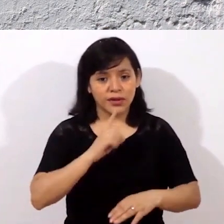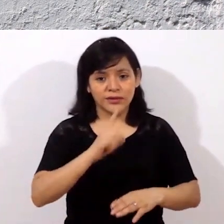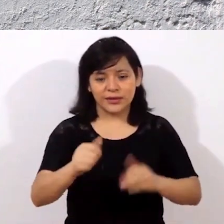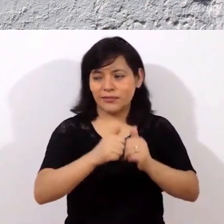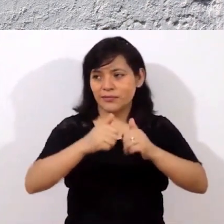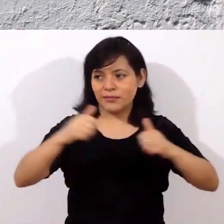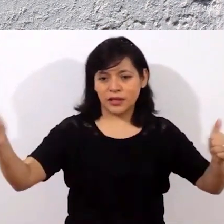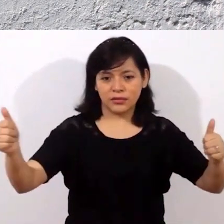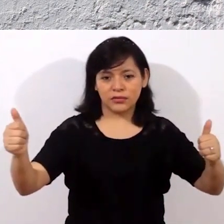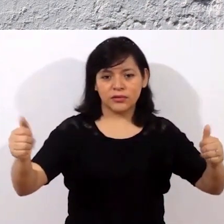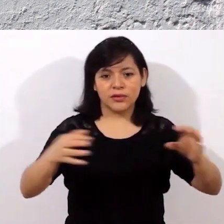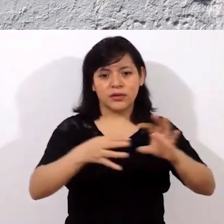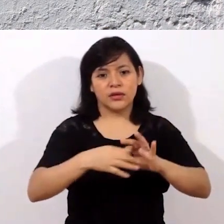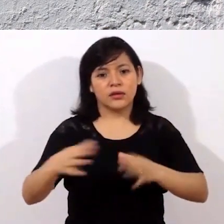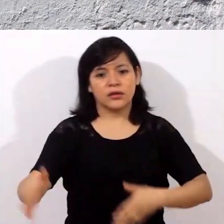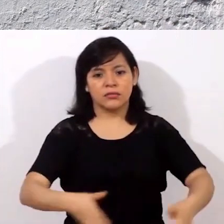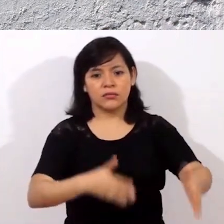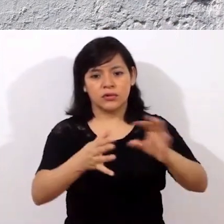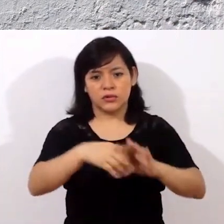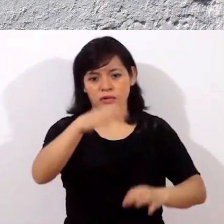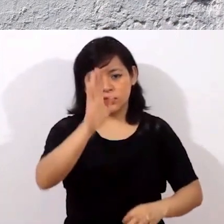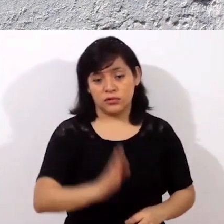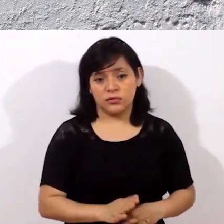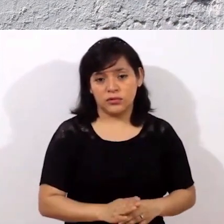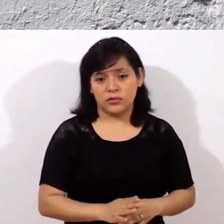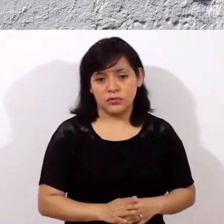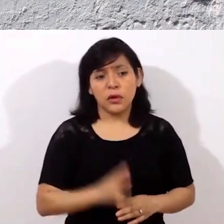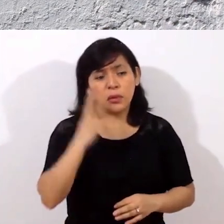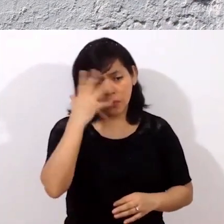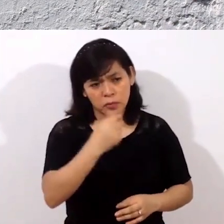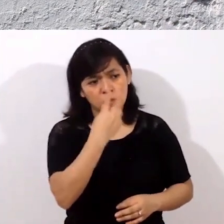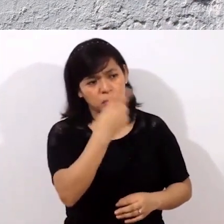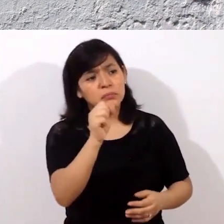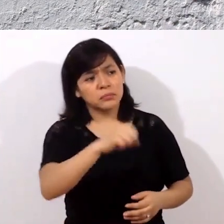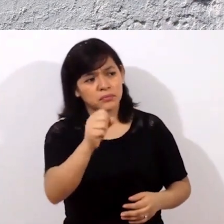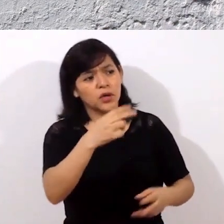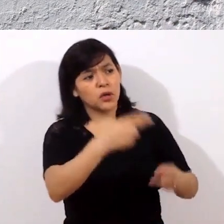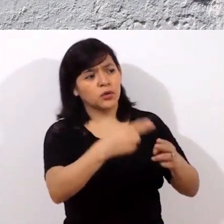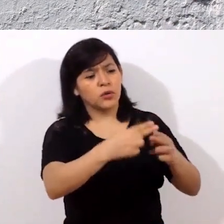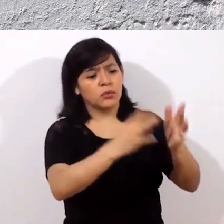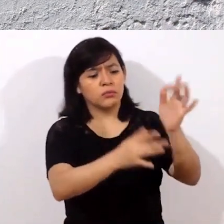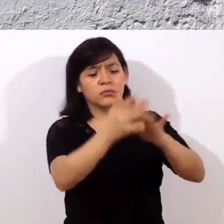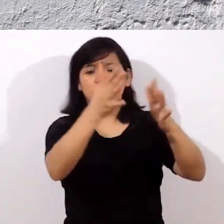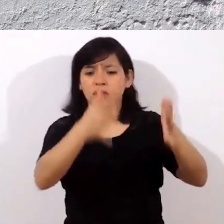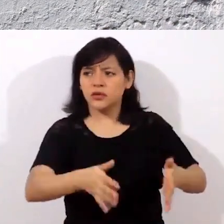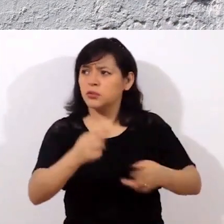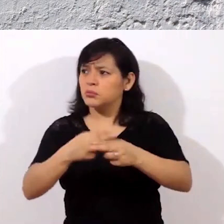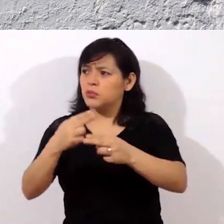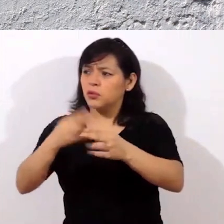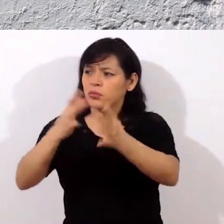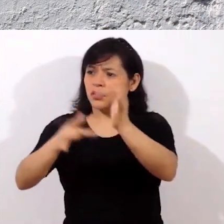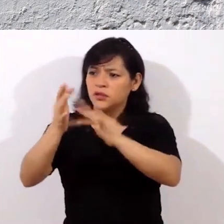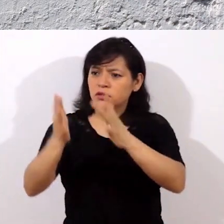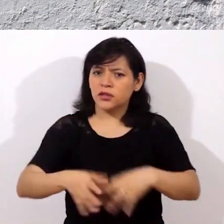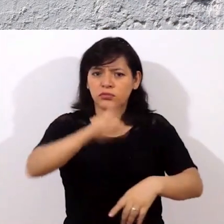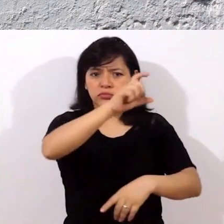Es bonito encontrar nombres cristianos por todo sitio y eslogan, pero que eso sea el